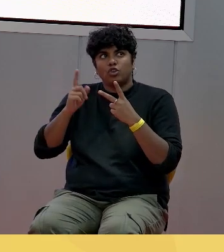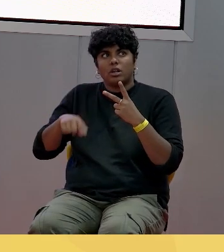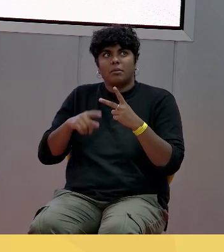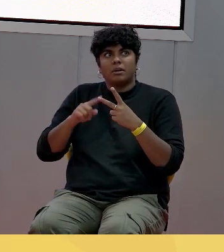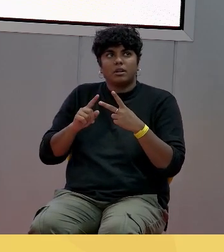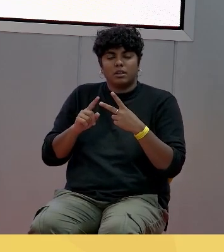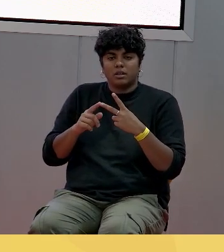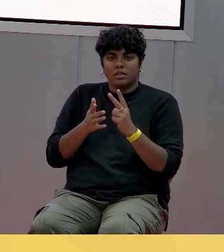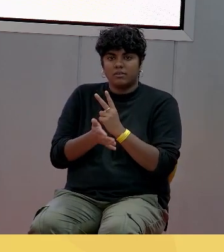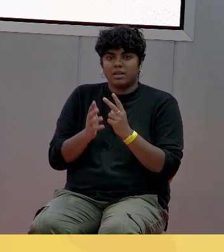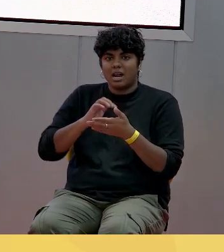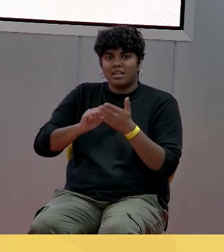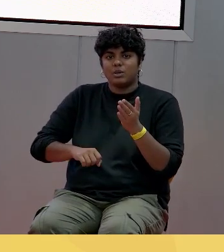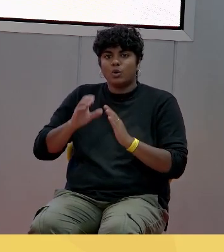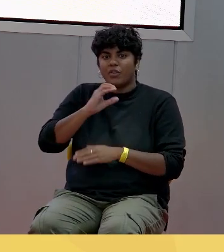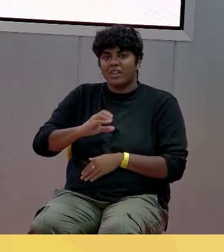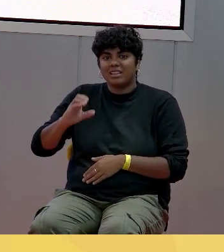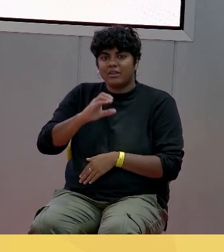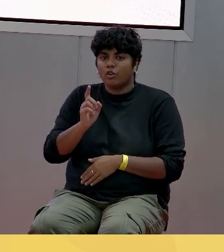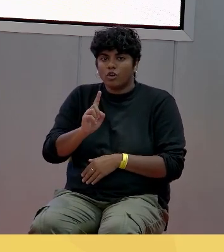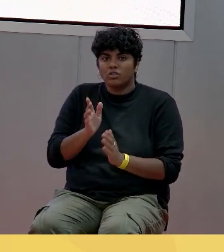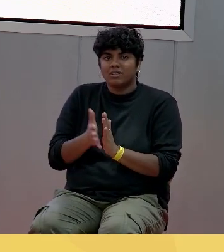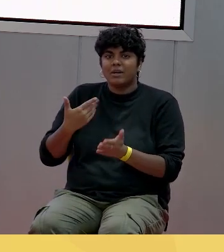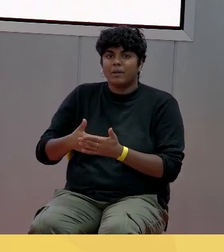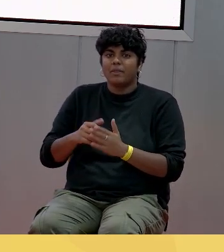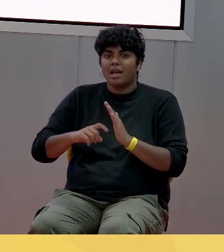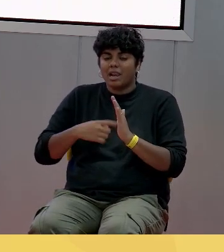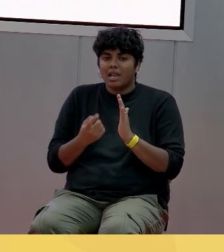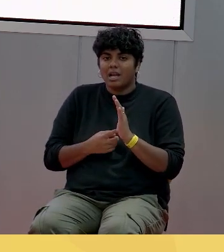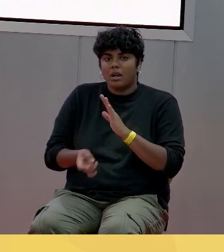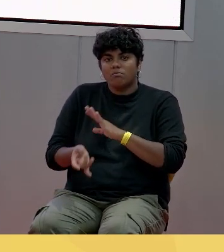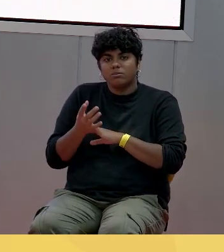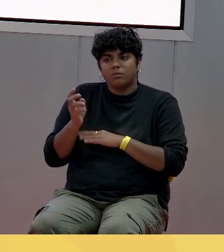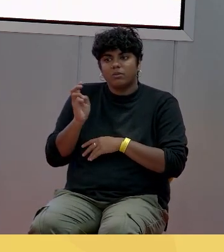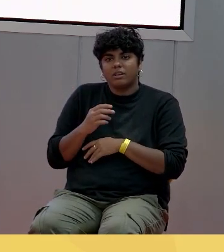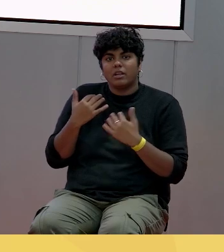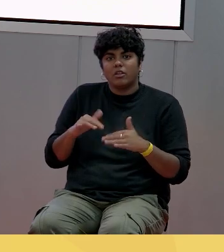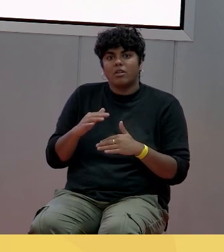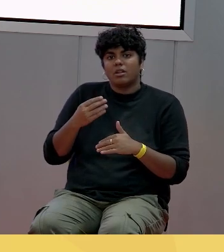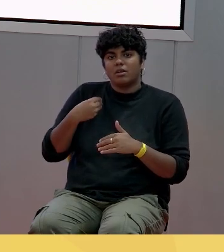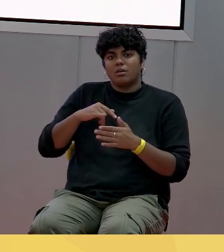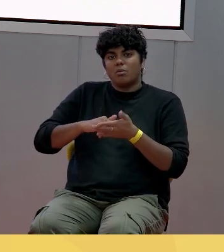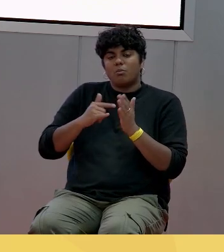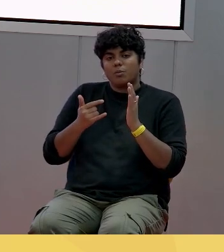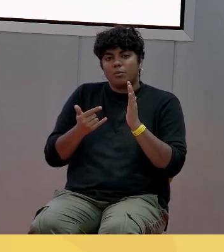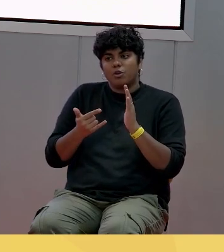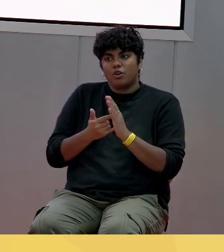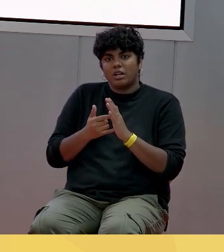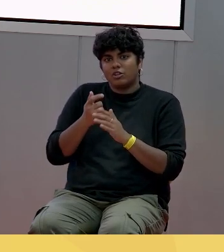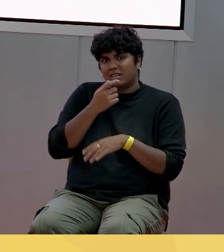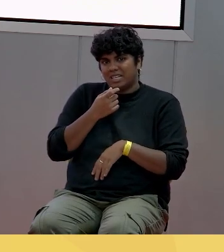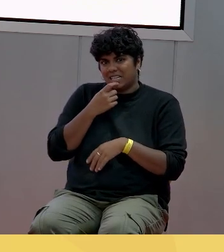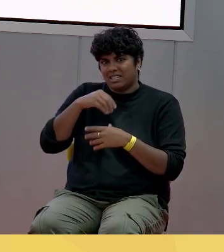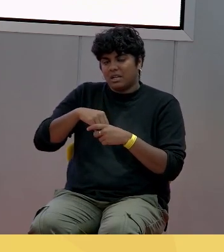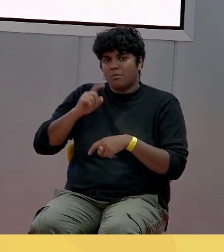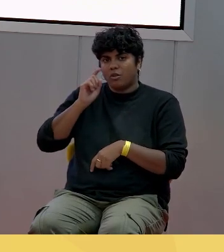que no es un artículo científico, sino que es evidencia legal creada por el Integrity Project, creado por Meredith McNamara y otra profesora